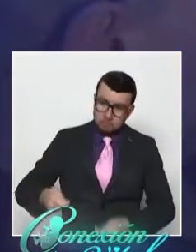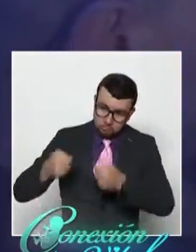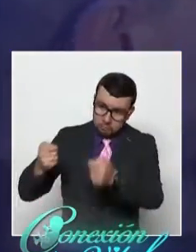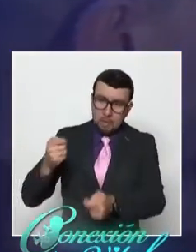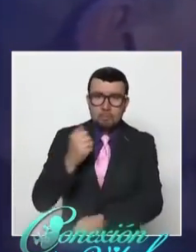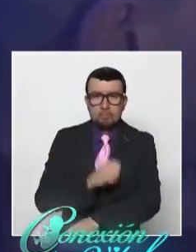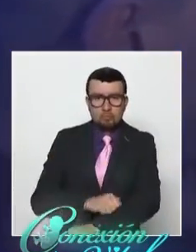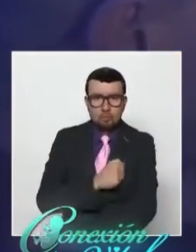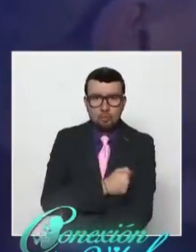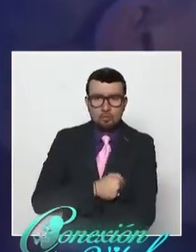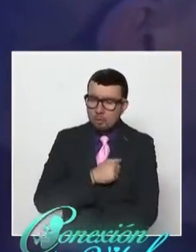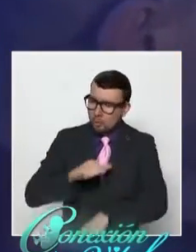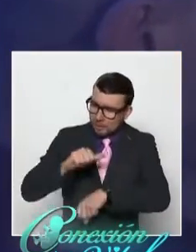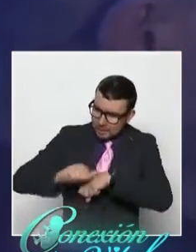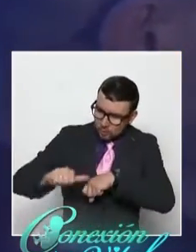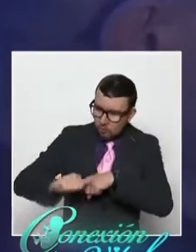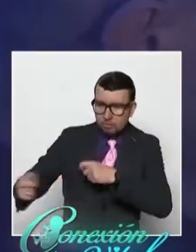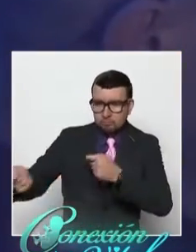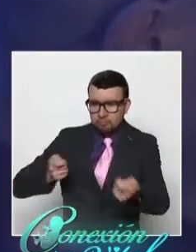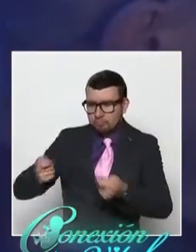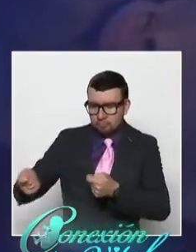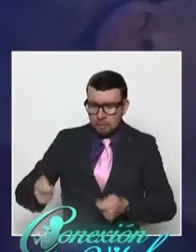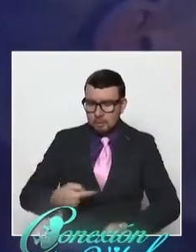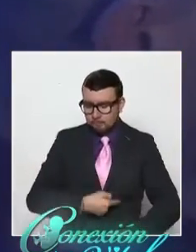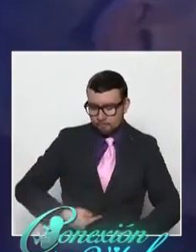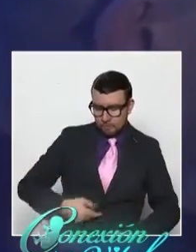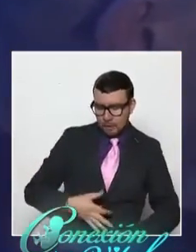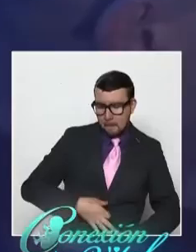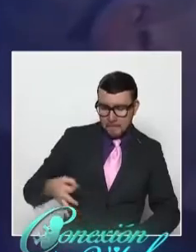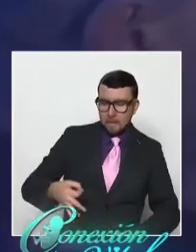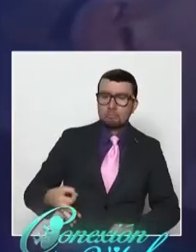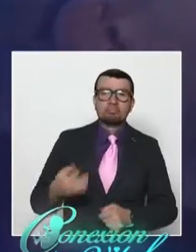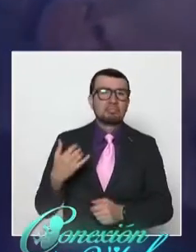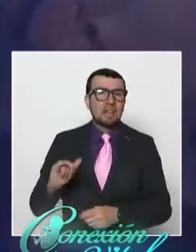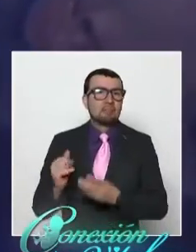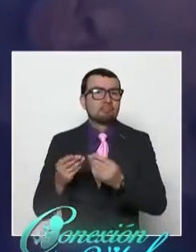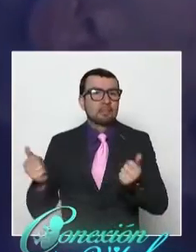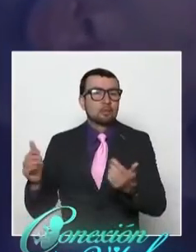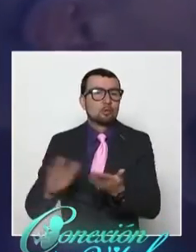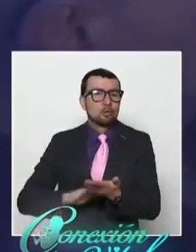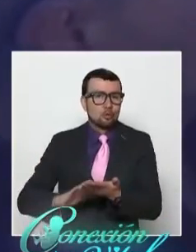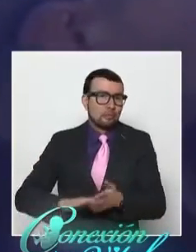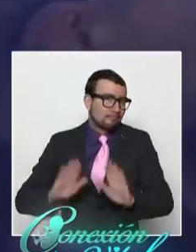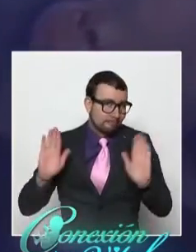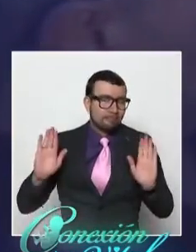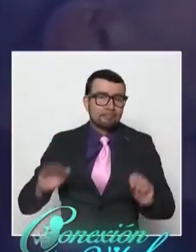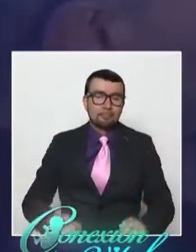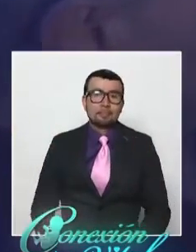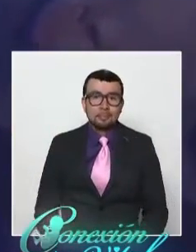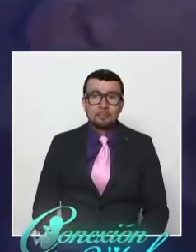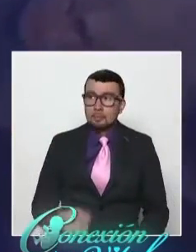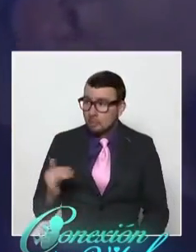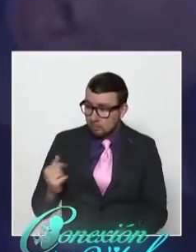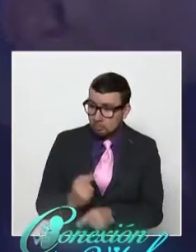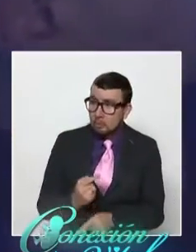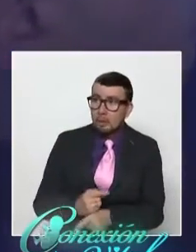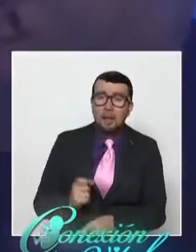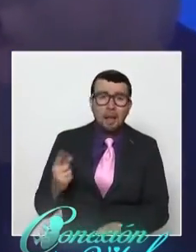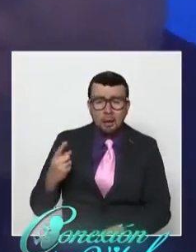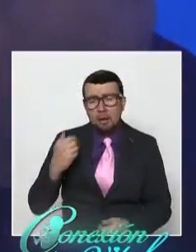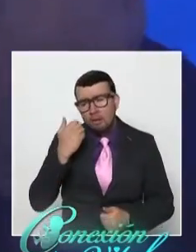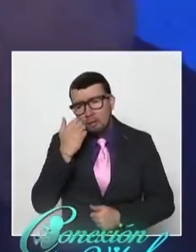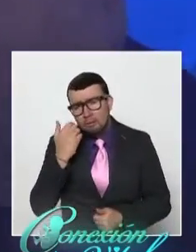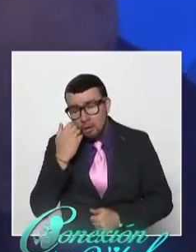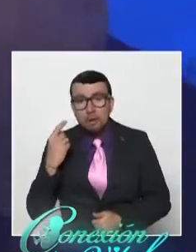los cirujanos, retiren este cálculo, hagan el tratamiento quirúrgico y le solucionen a la paciente un cuadro que le está dando un